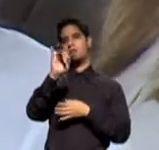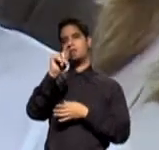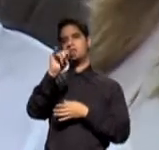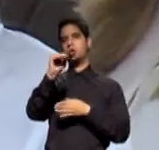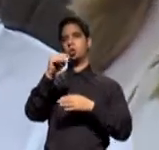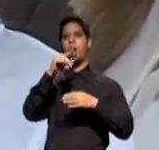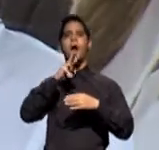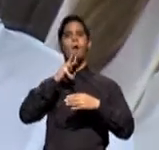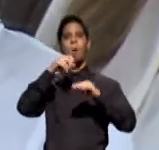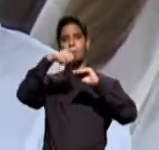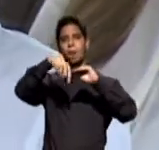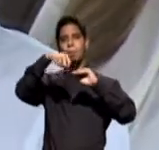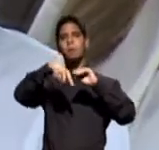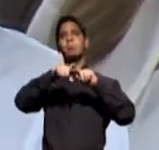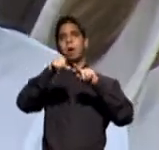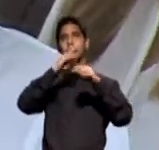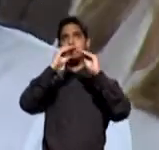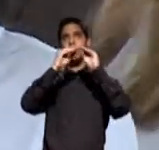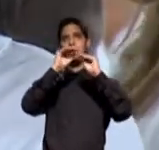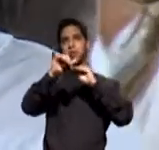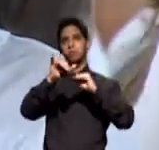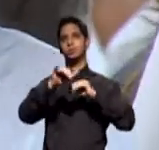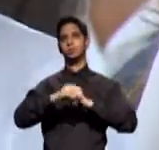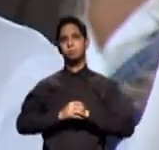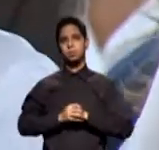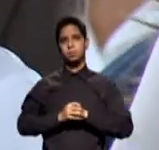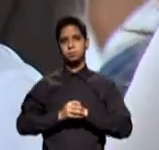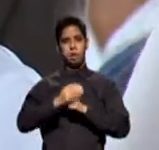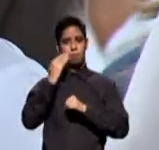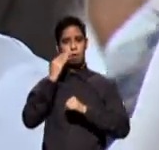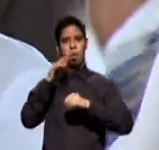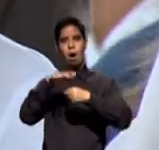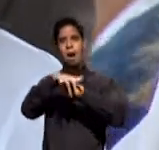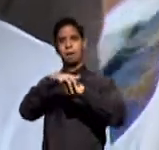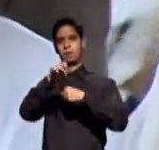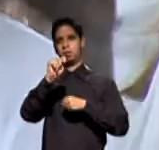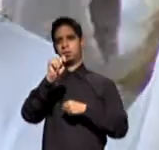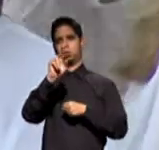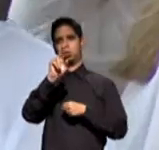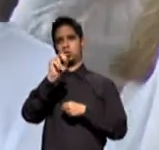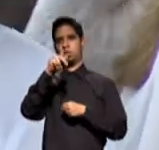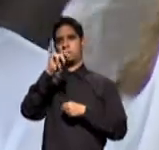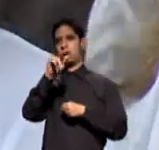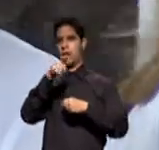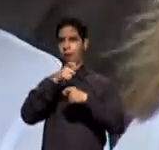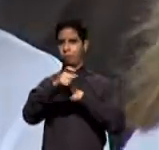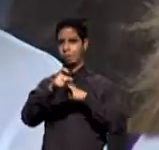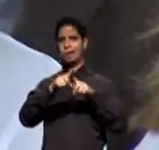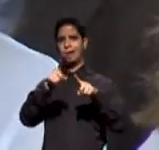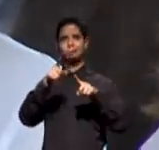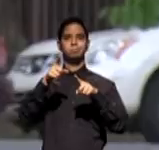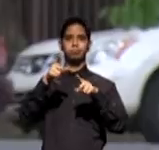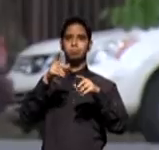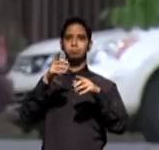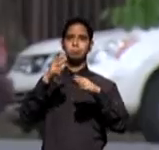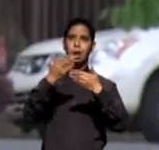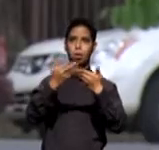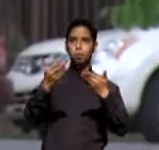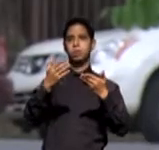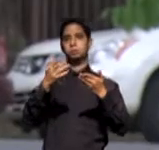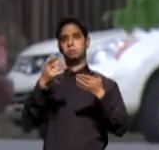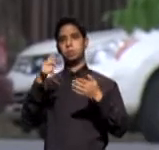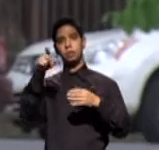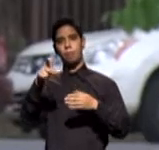Somos una jurisdicción tropical y eso deteriora bastante la humedad, la infraestructura. También hay necesidades de materiales. El